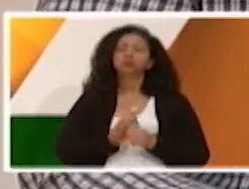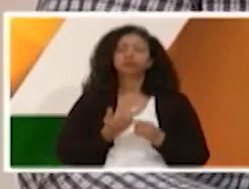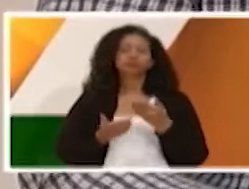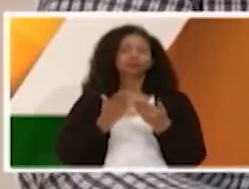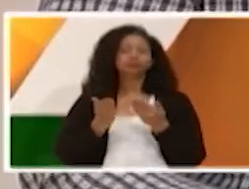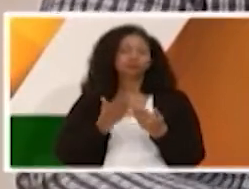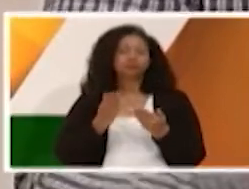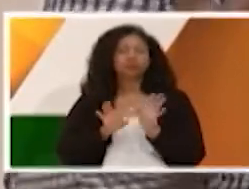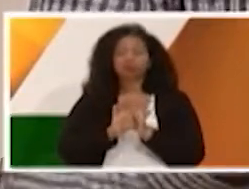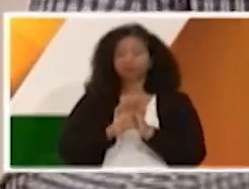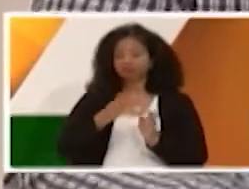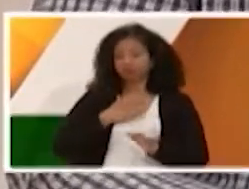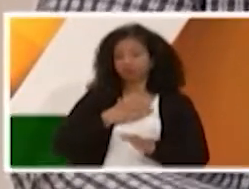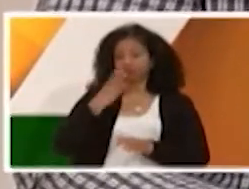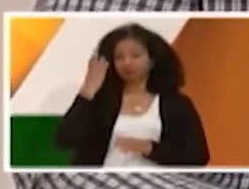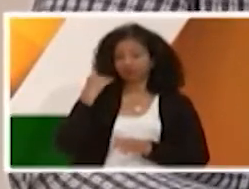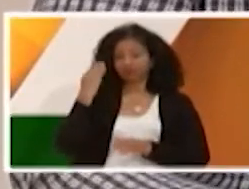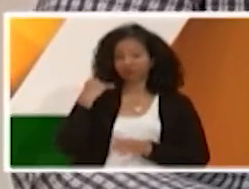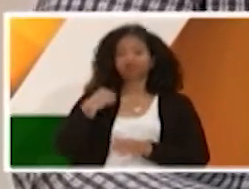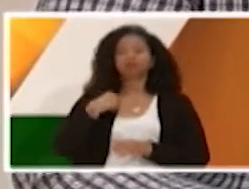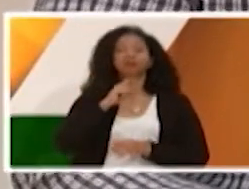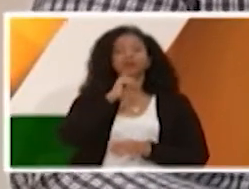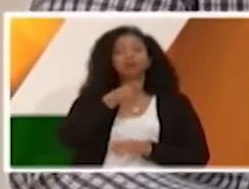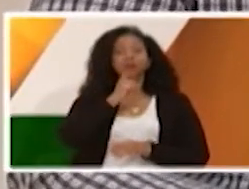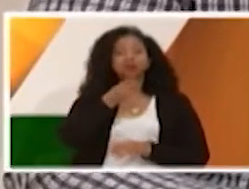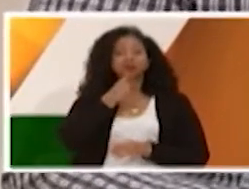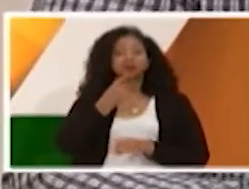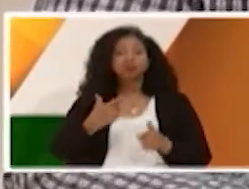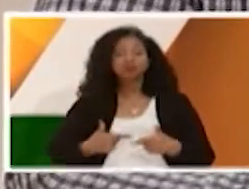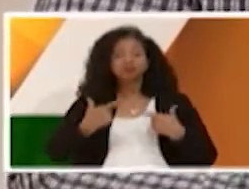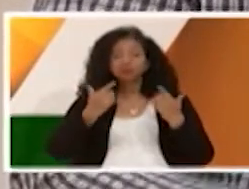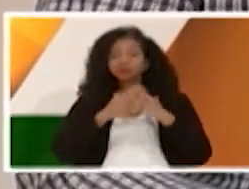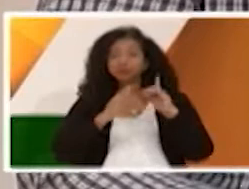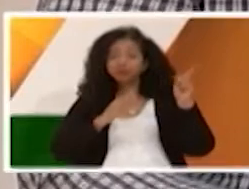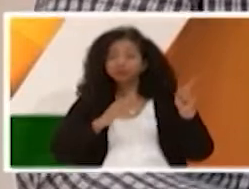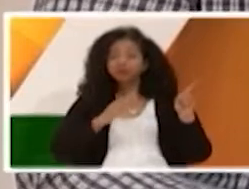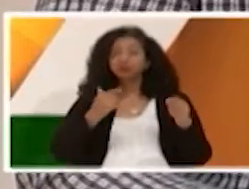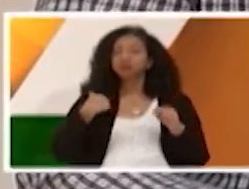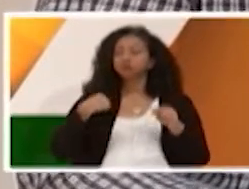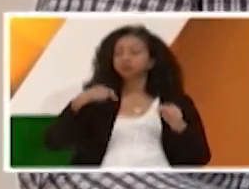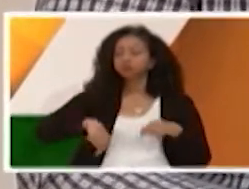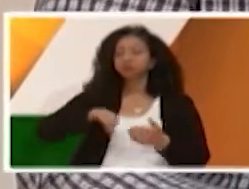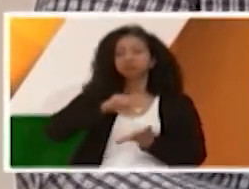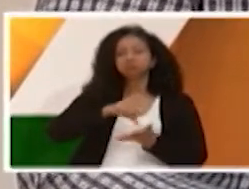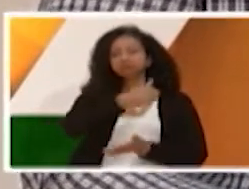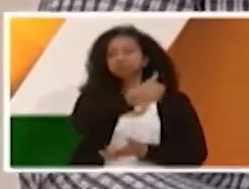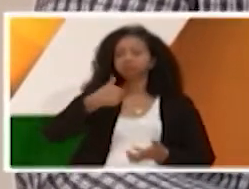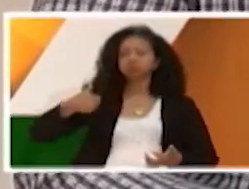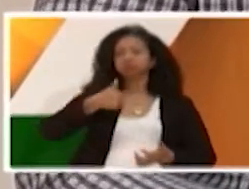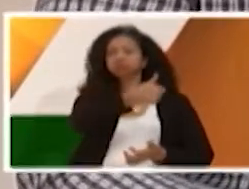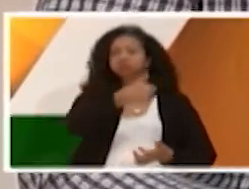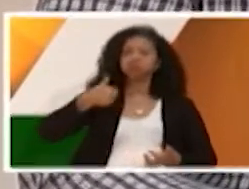yo vivo en Boca Chica y yo trabajo aquí en Santo Domingo y me traslado sin ningún problema todos los días y cumplo un horario